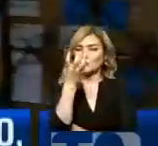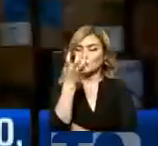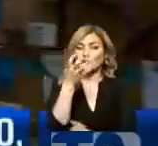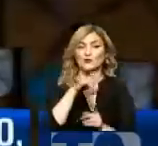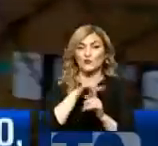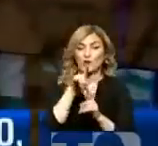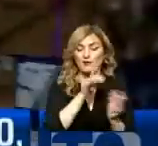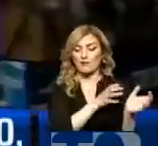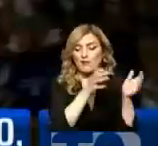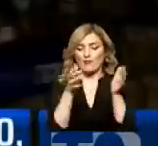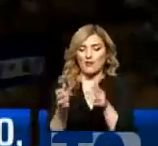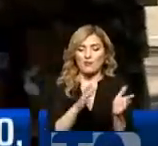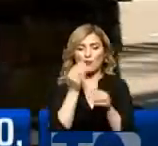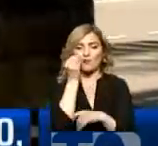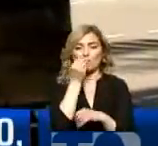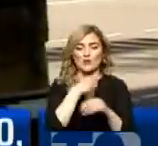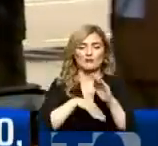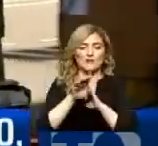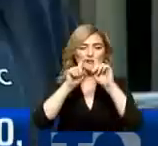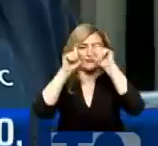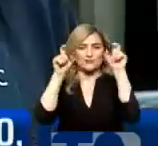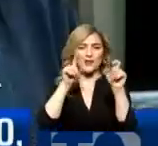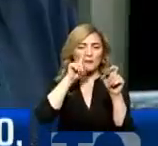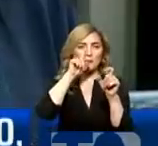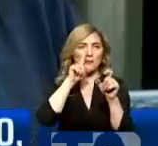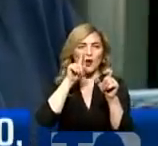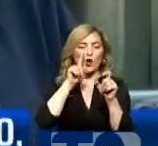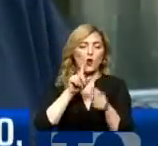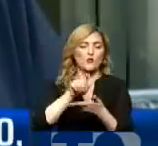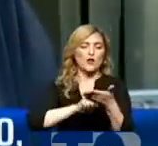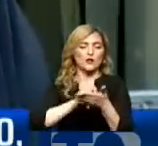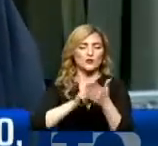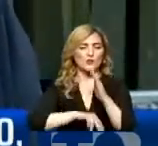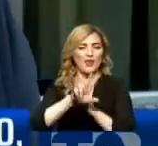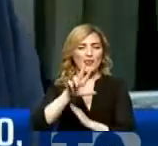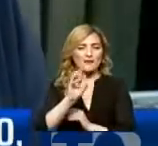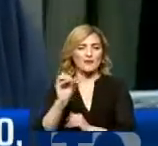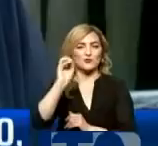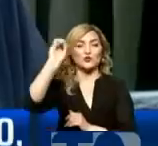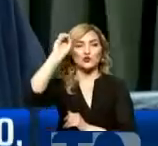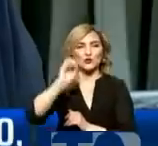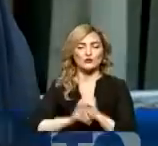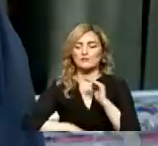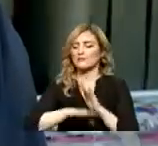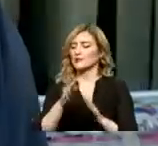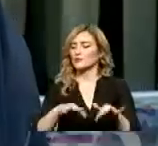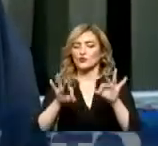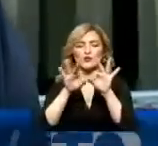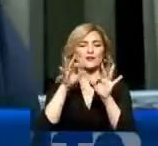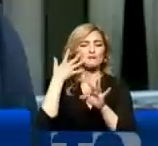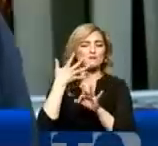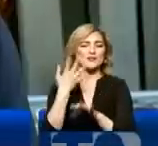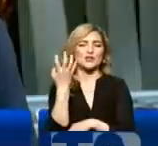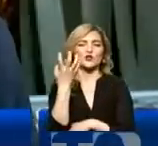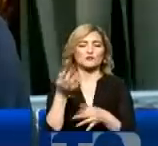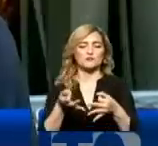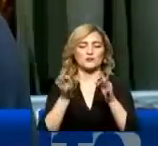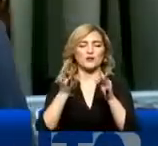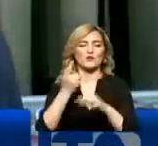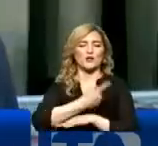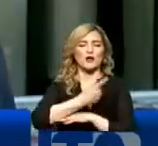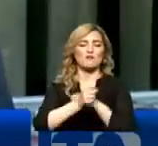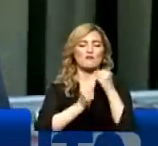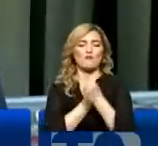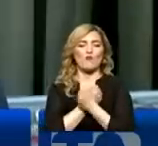de empresas incrementaron su personal en un 30%. Es la época más importante porque es la que más volumen tiene. El proceso